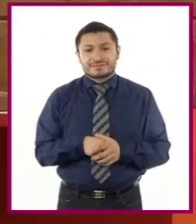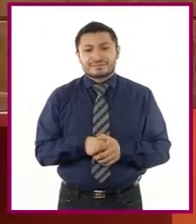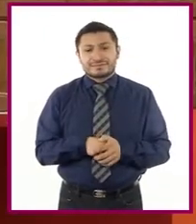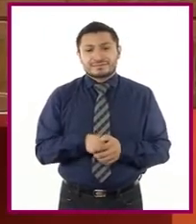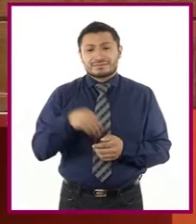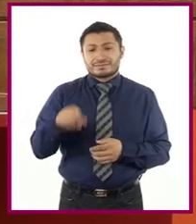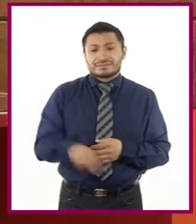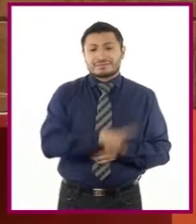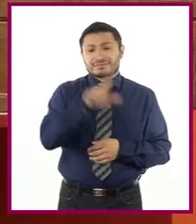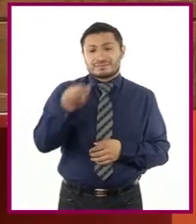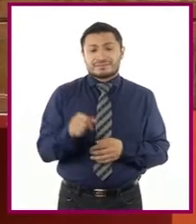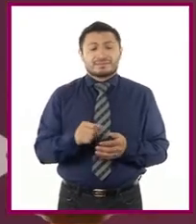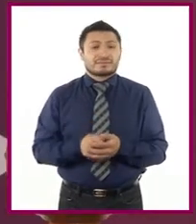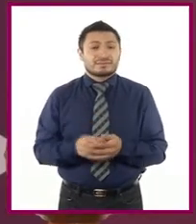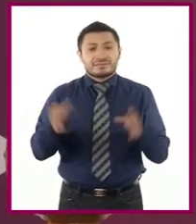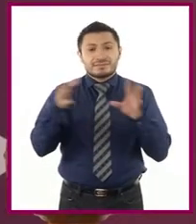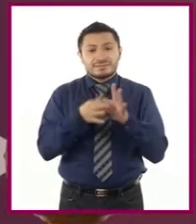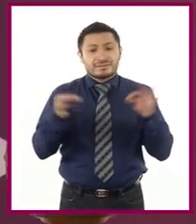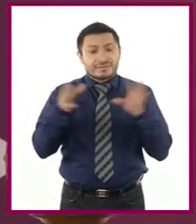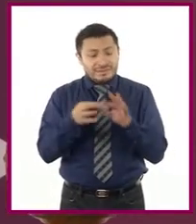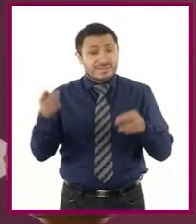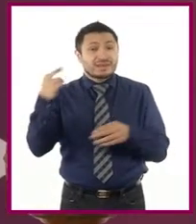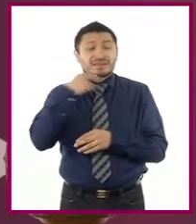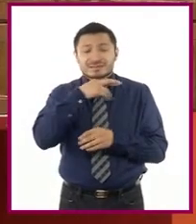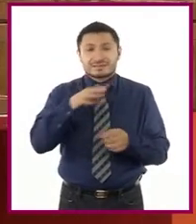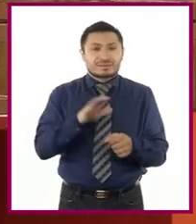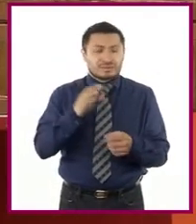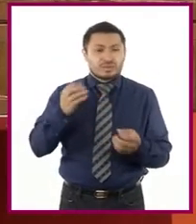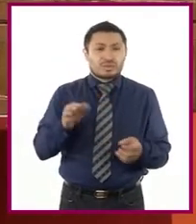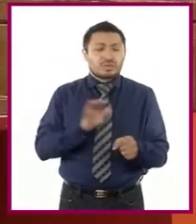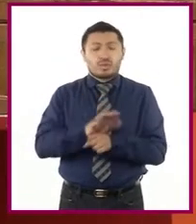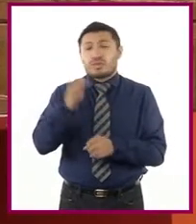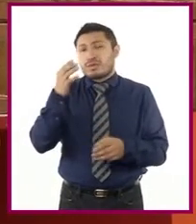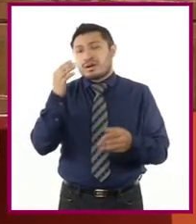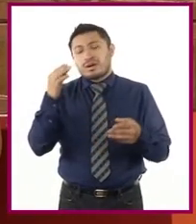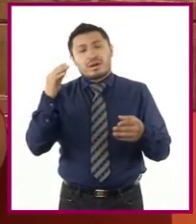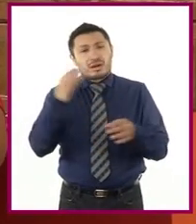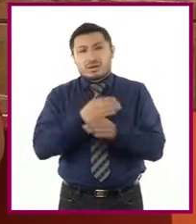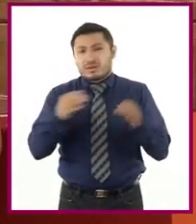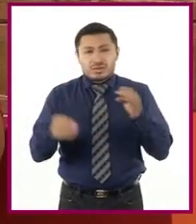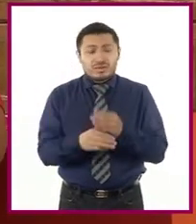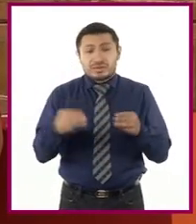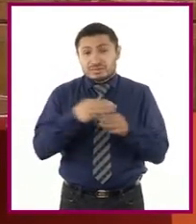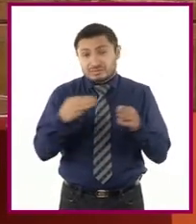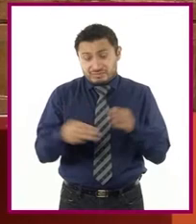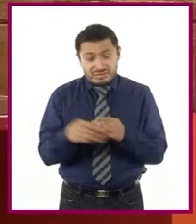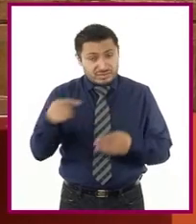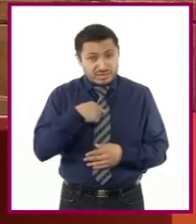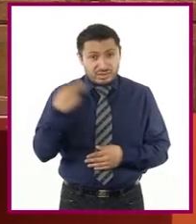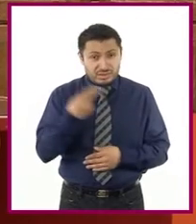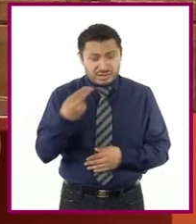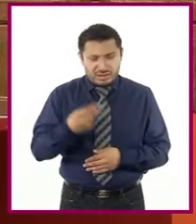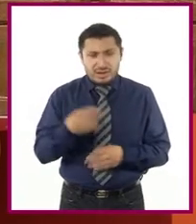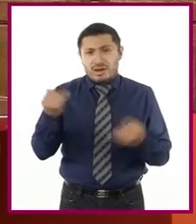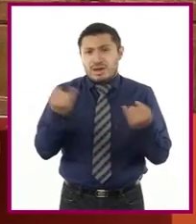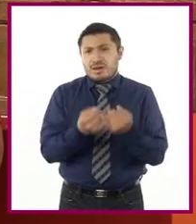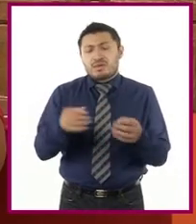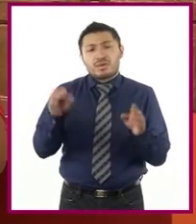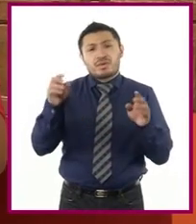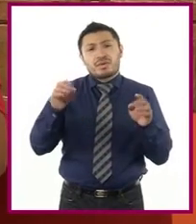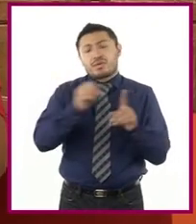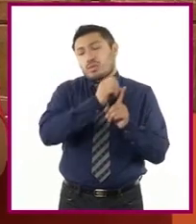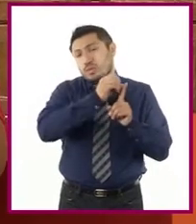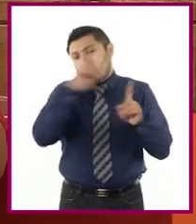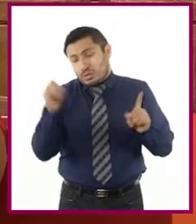Después de explicarles brevemente tanto los insumos y medios técnicos que requería, como el proceso técnico para